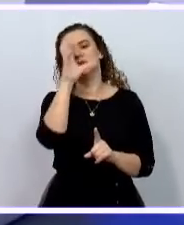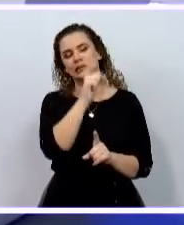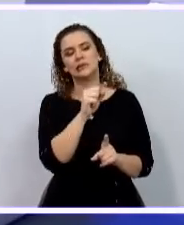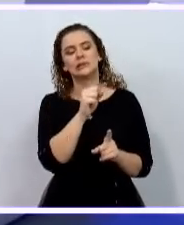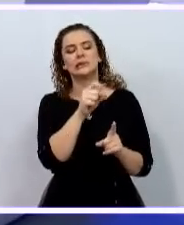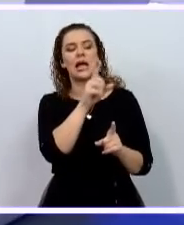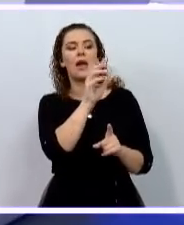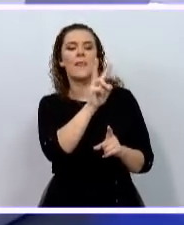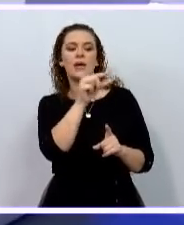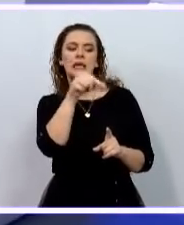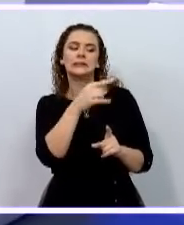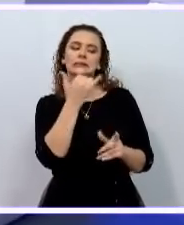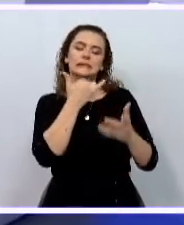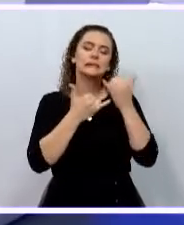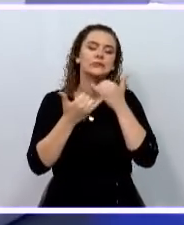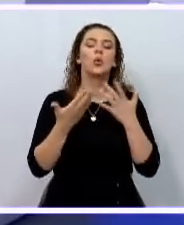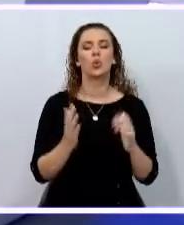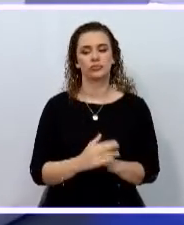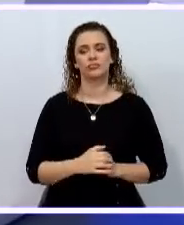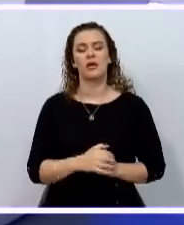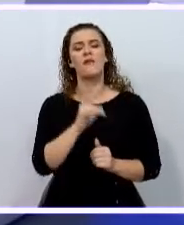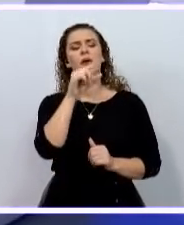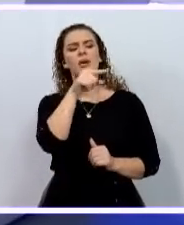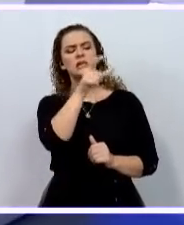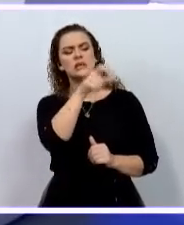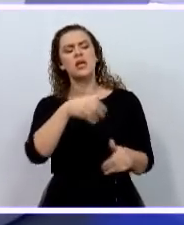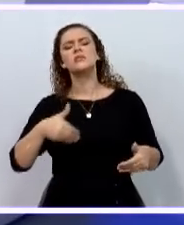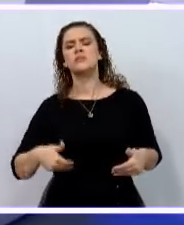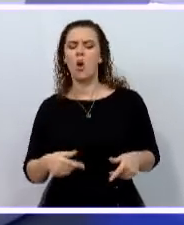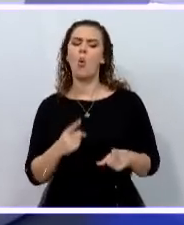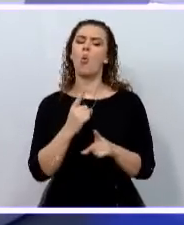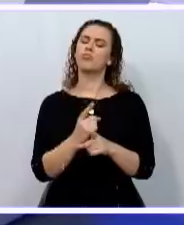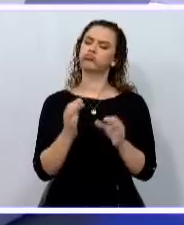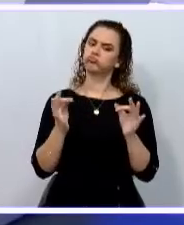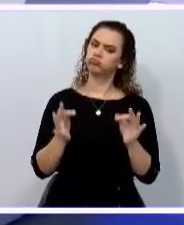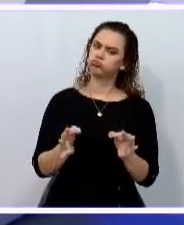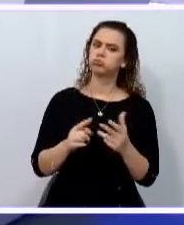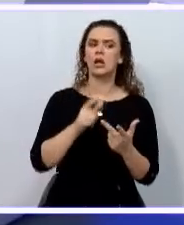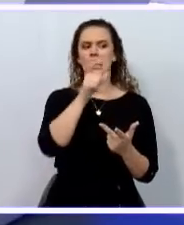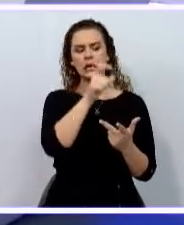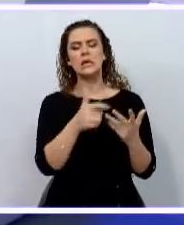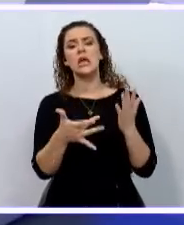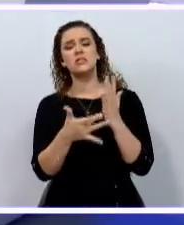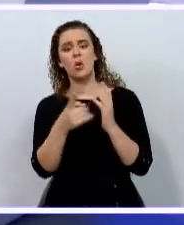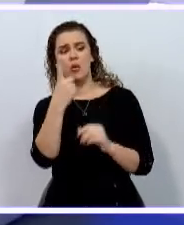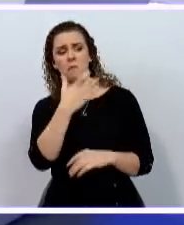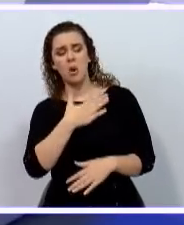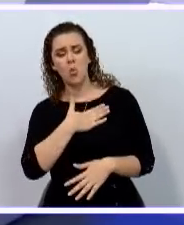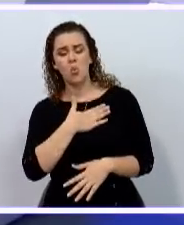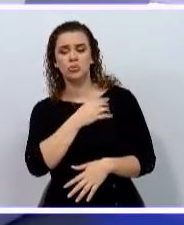las costuras a Vladimir Quesada Vladimir es un técnico correcto creo que Vladimir es un técnico si usted me